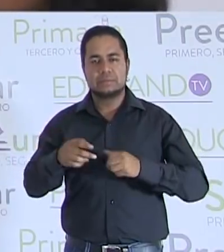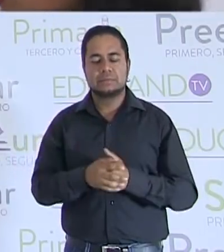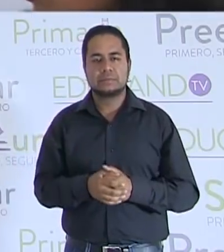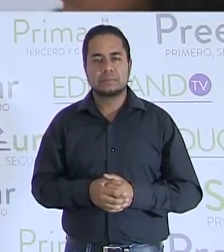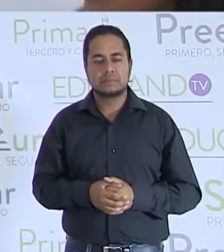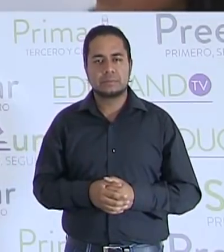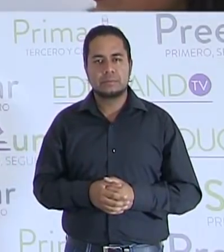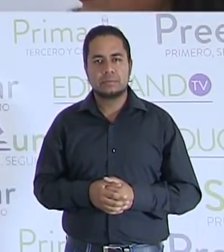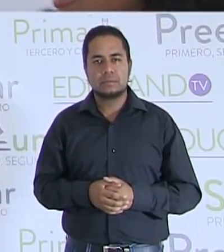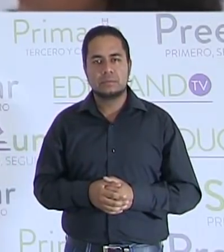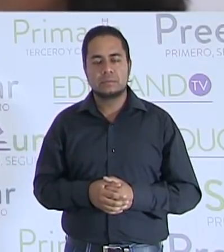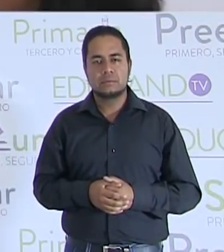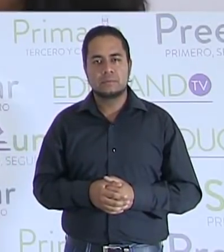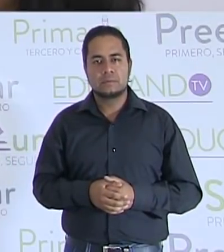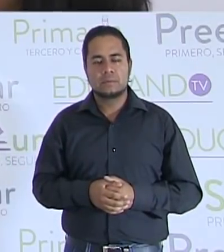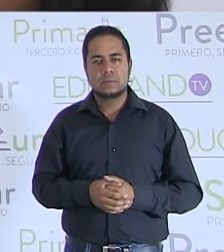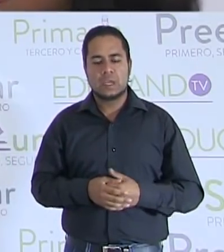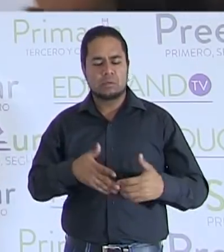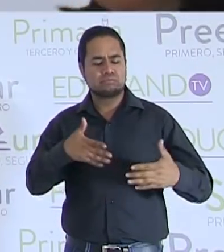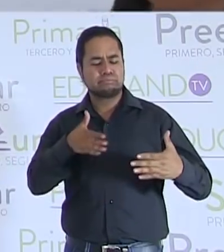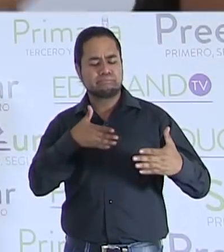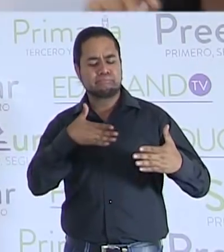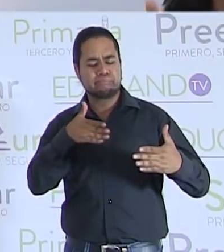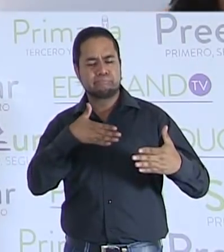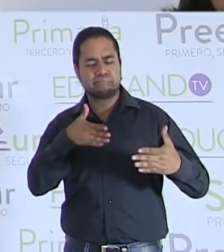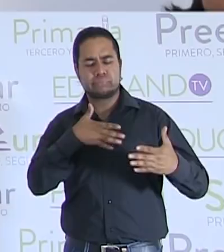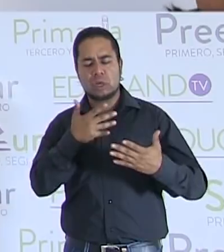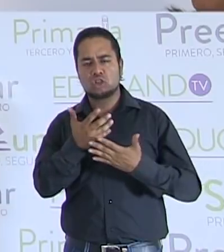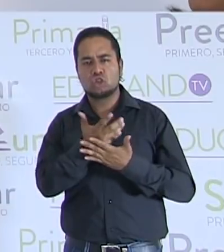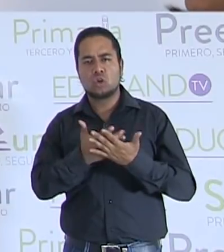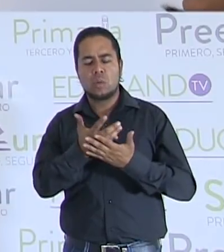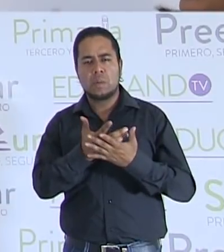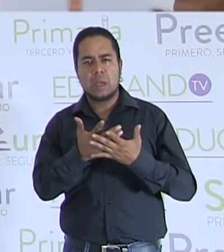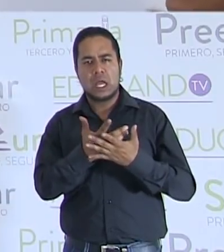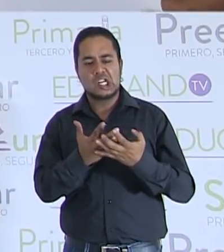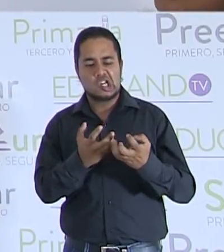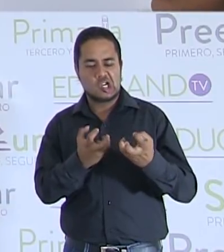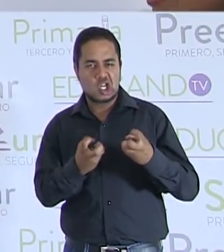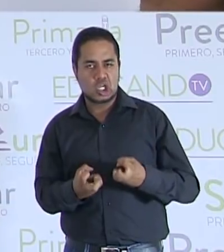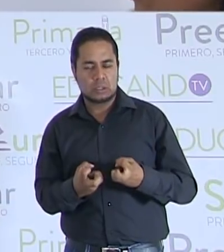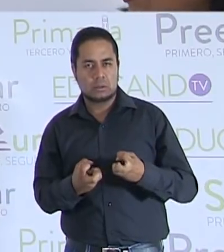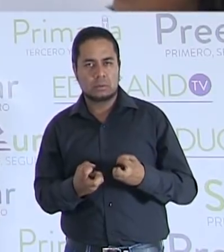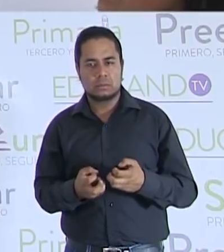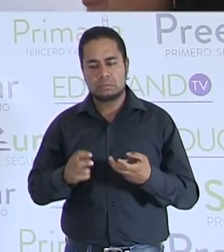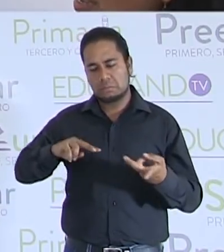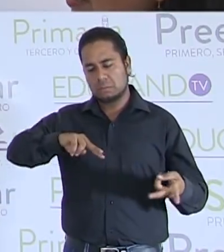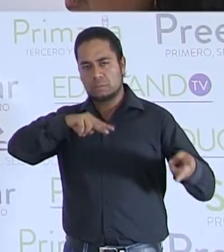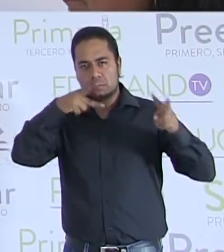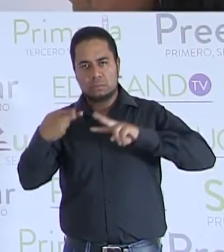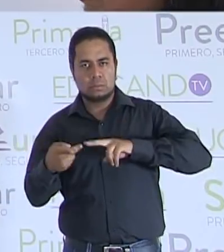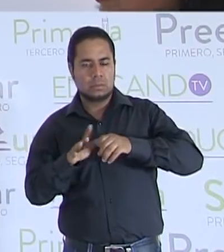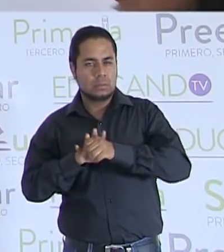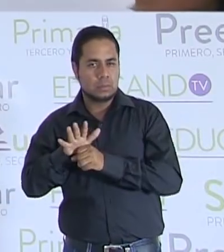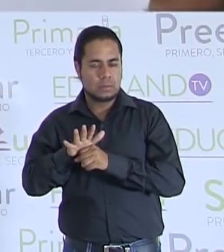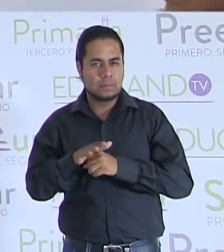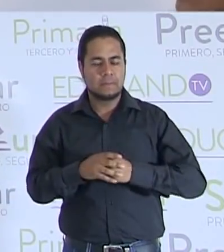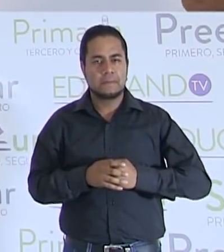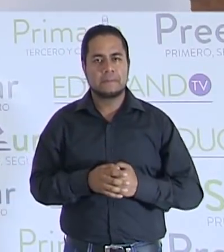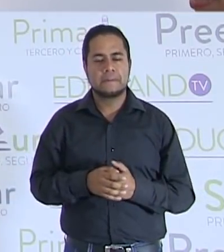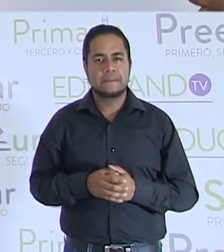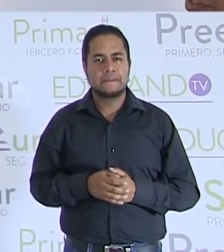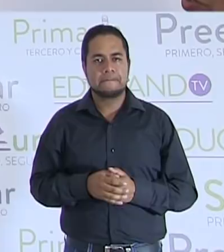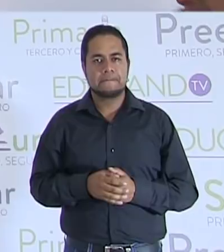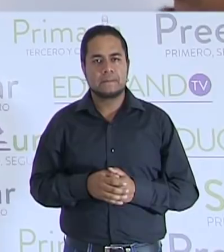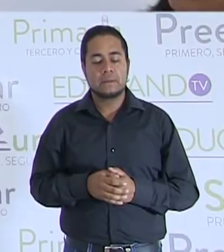la mejor cocinera se le quema la sopa. Es contrario al que dice, el que